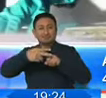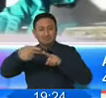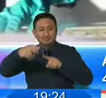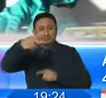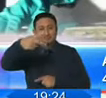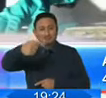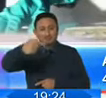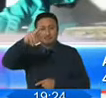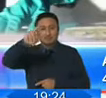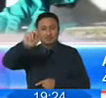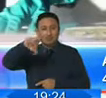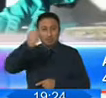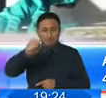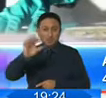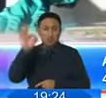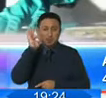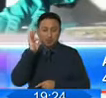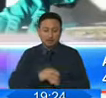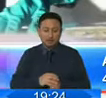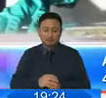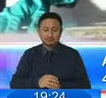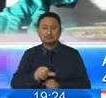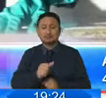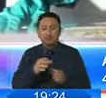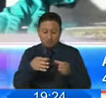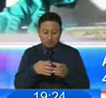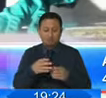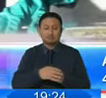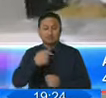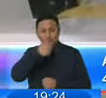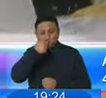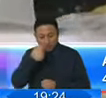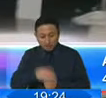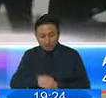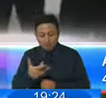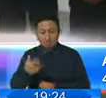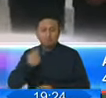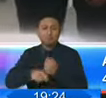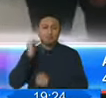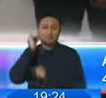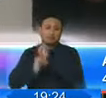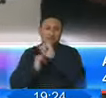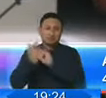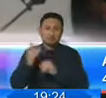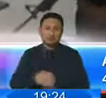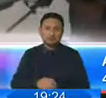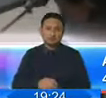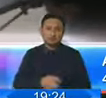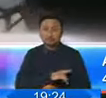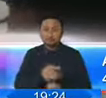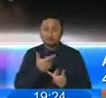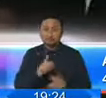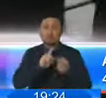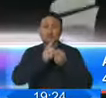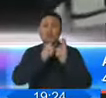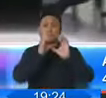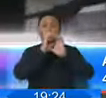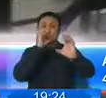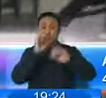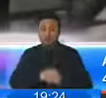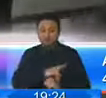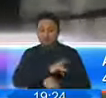y 1.858 de cocaína, que tenían como destino mercado internacional por tierra, y realizando transbordos